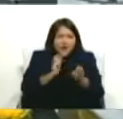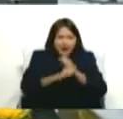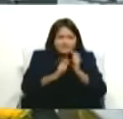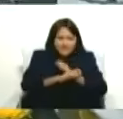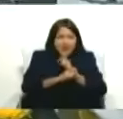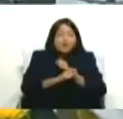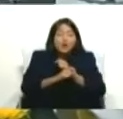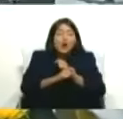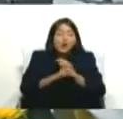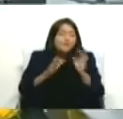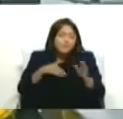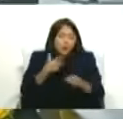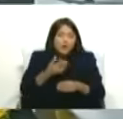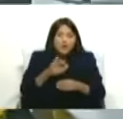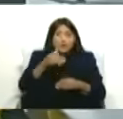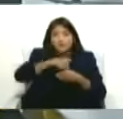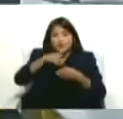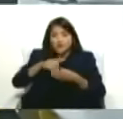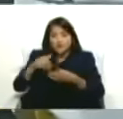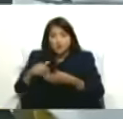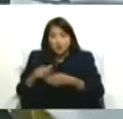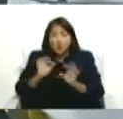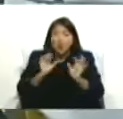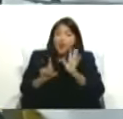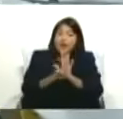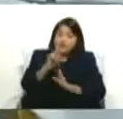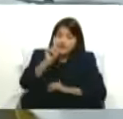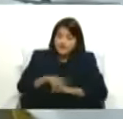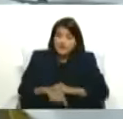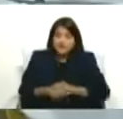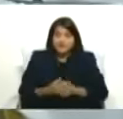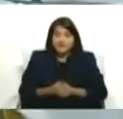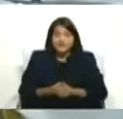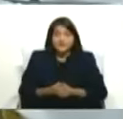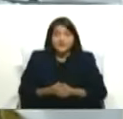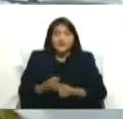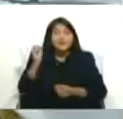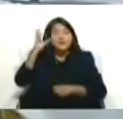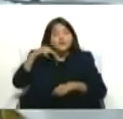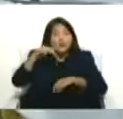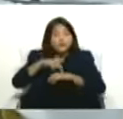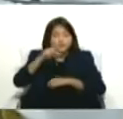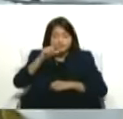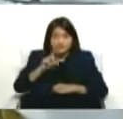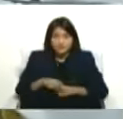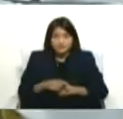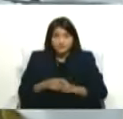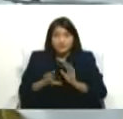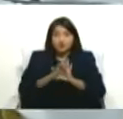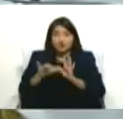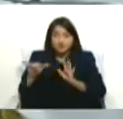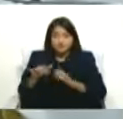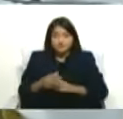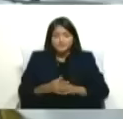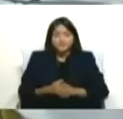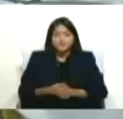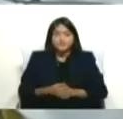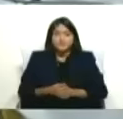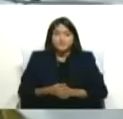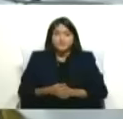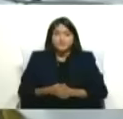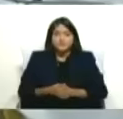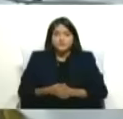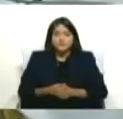iniciativas legislativas constitucionales y la Asamblea Nacional Constituyente, el